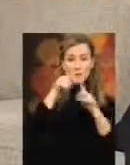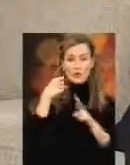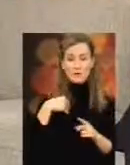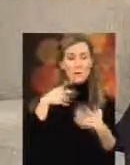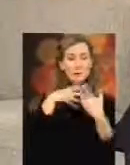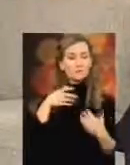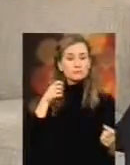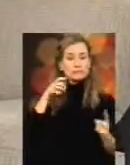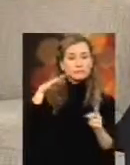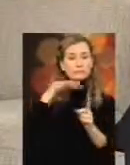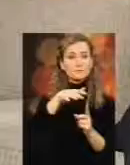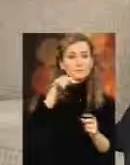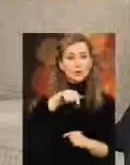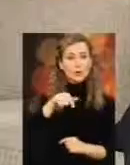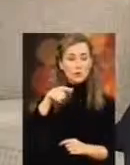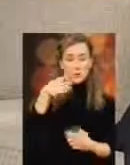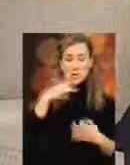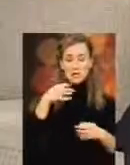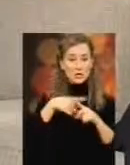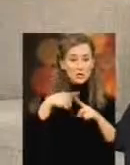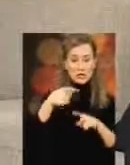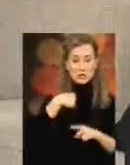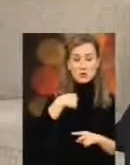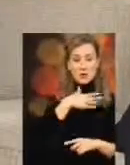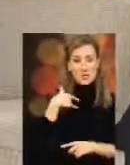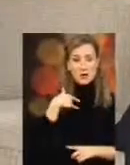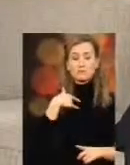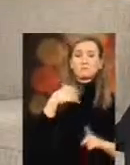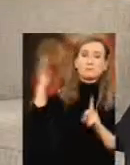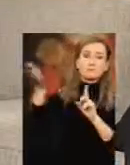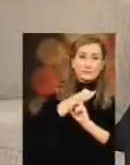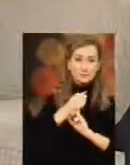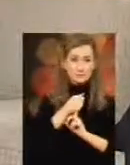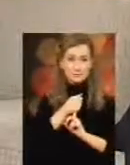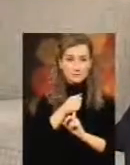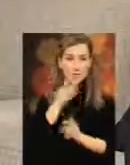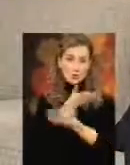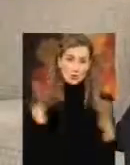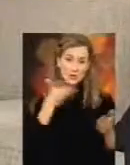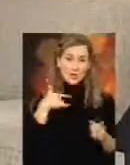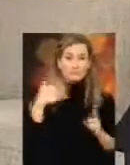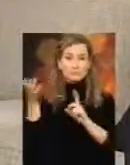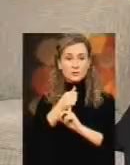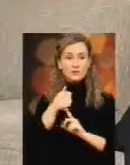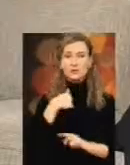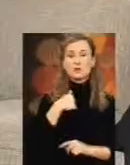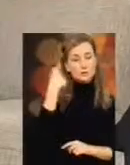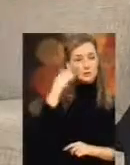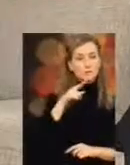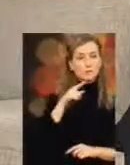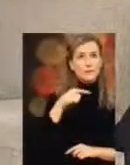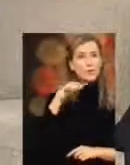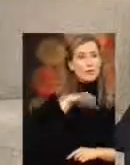dirección, seremos capaces de conseguir cualquier cosa que nos propongamos. No creo que seamos más que los